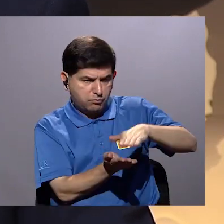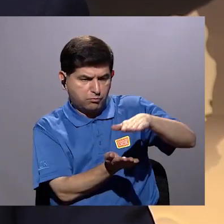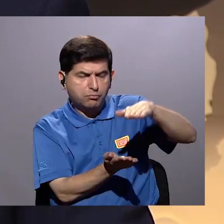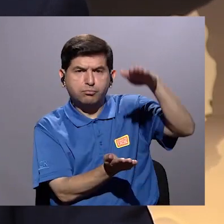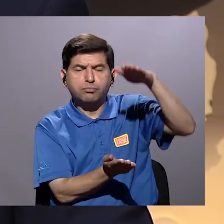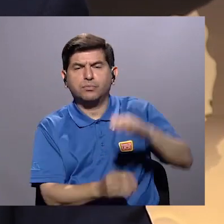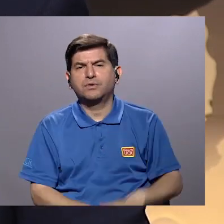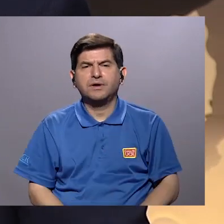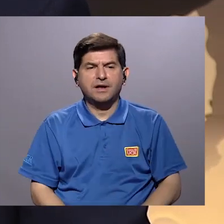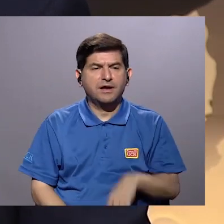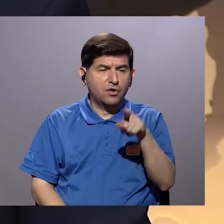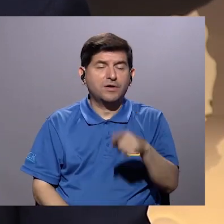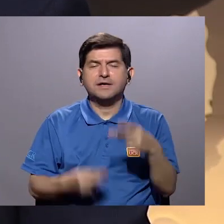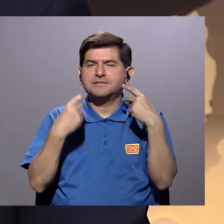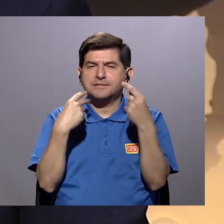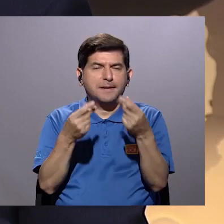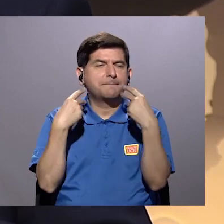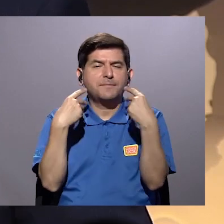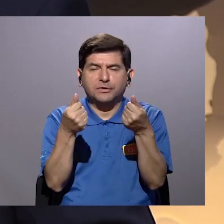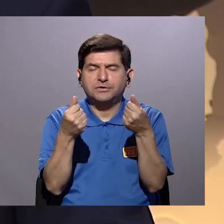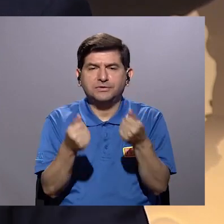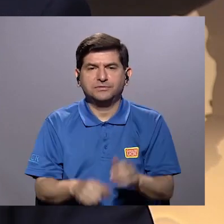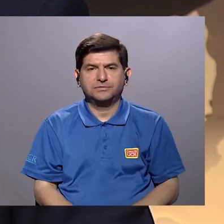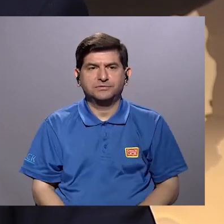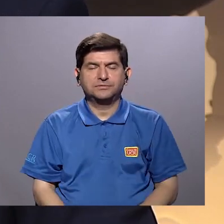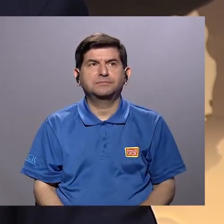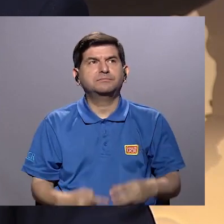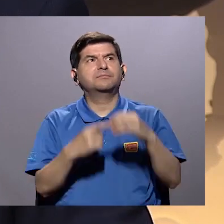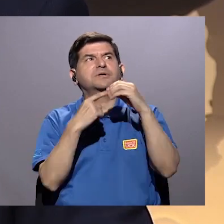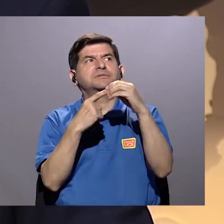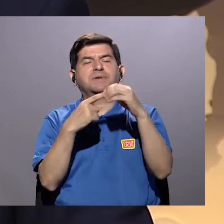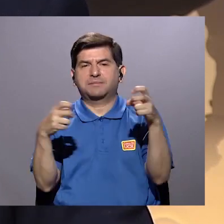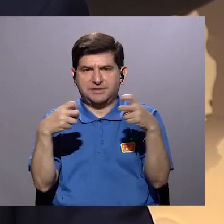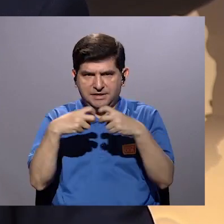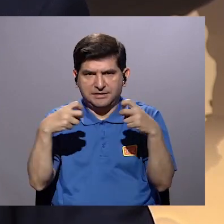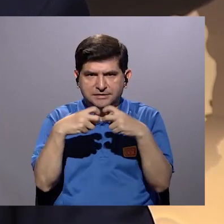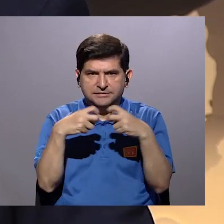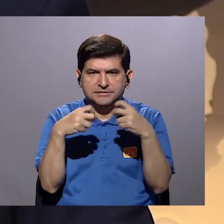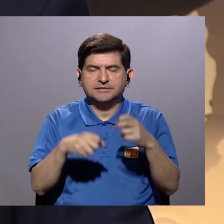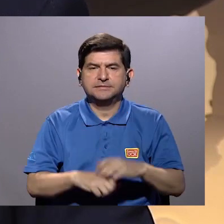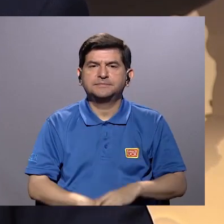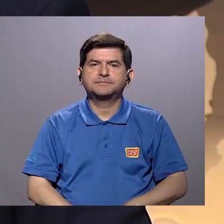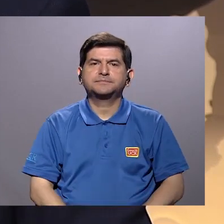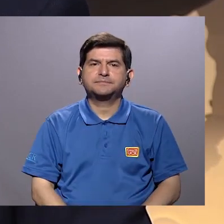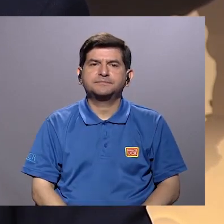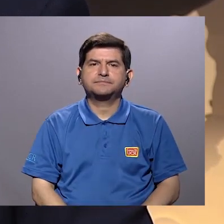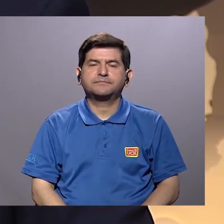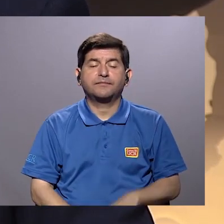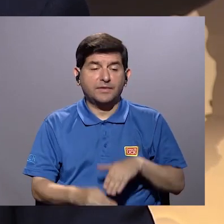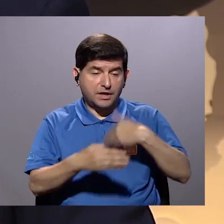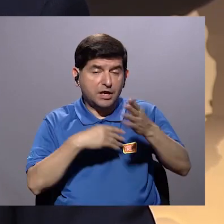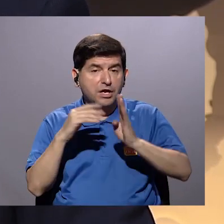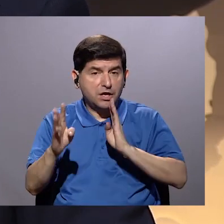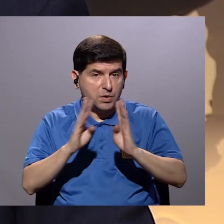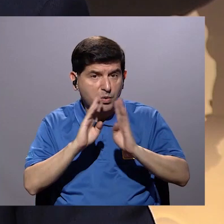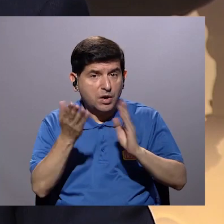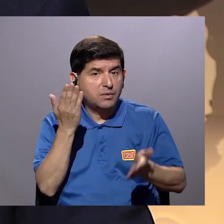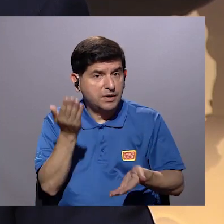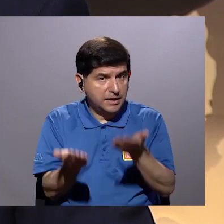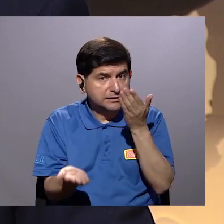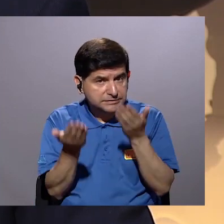justamente jugar con esa inmediatez, ¿verdad? Que ese es principalmente en la generación eléctrica. Y vamos a hablar más adelante, supongo,